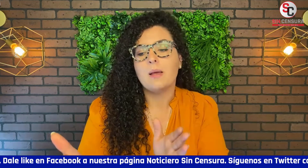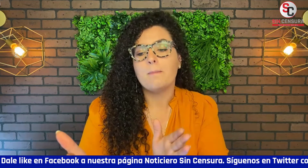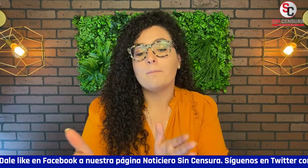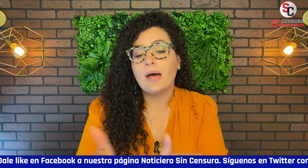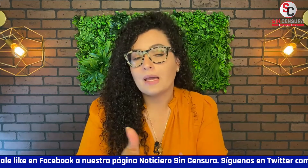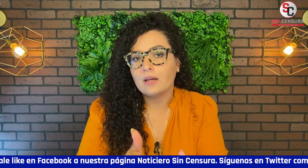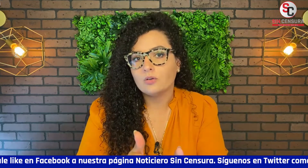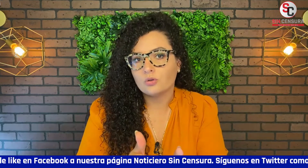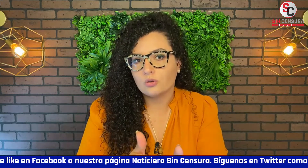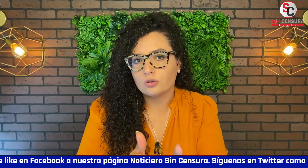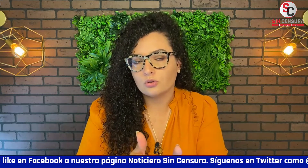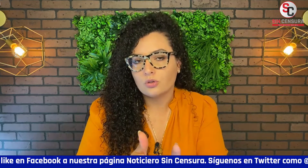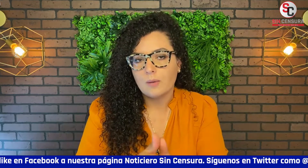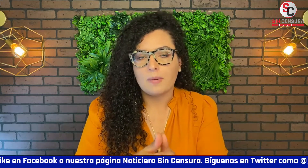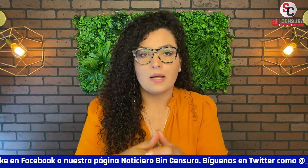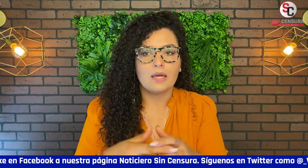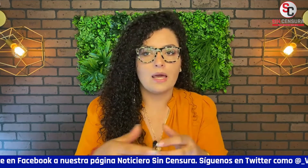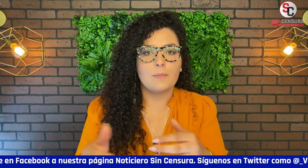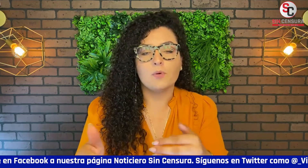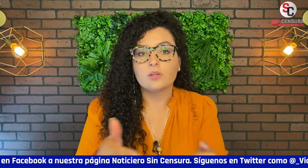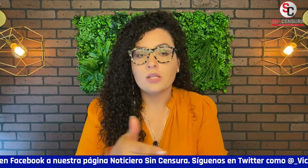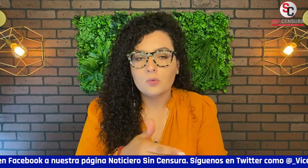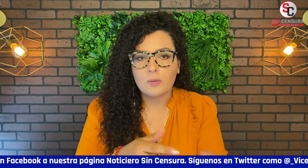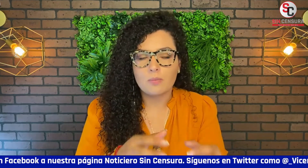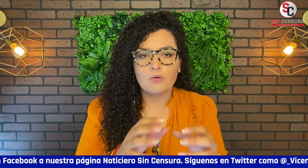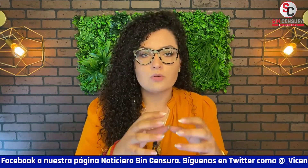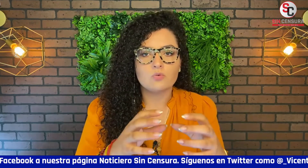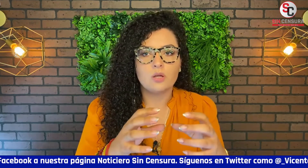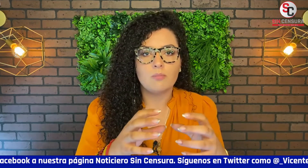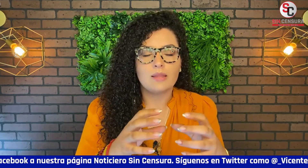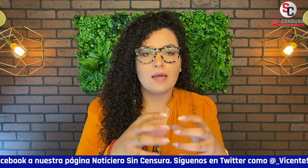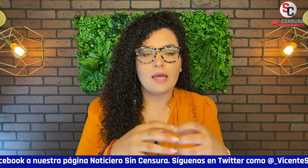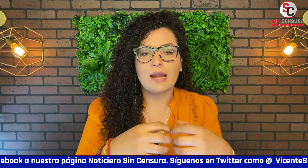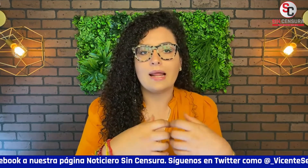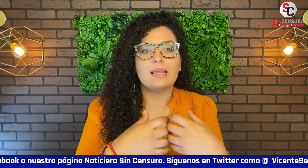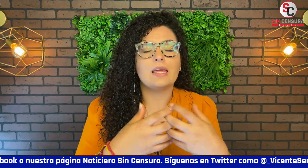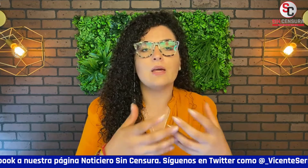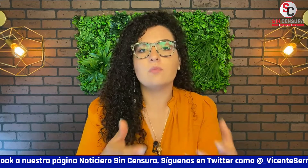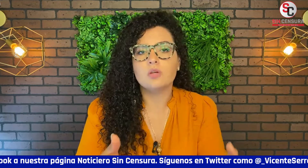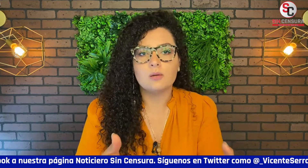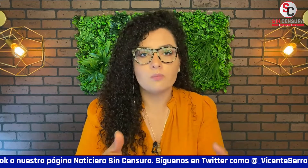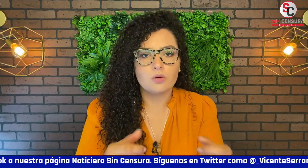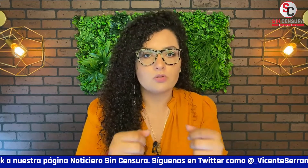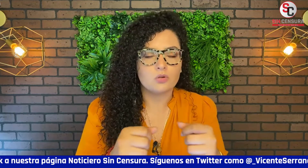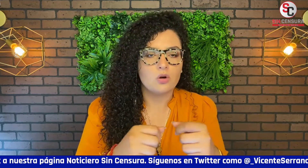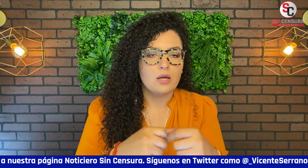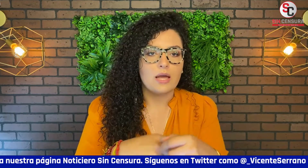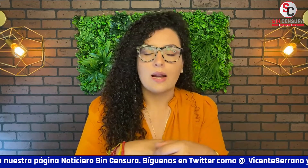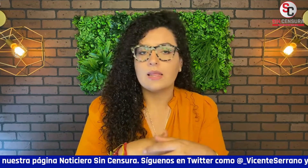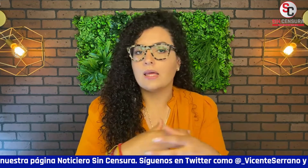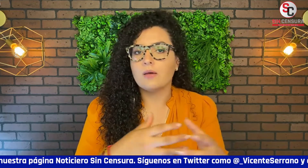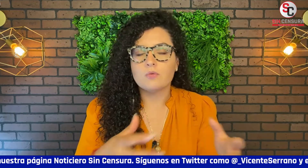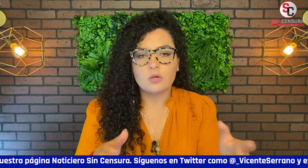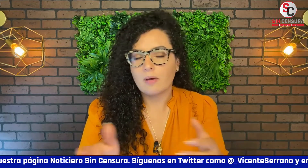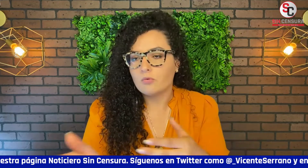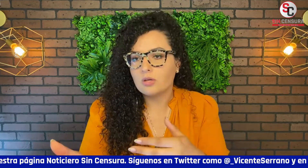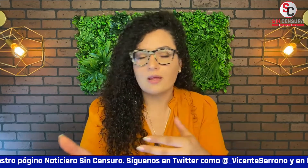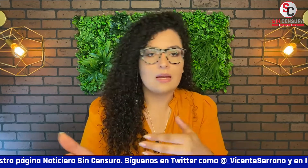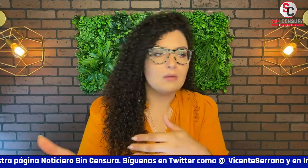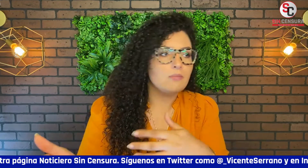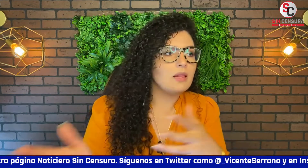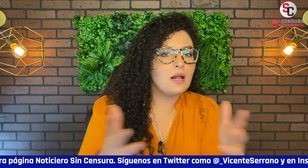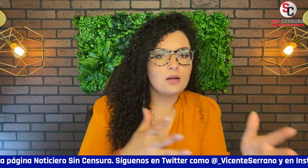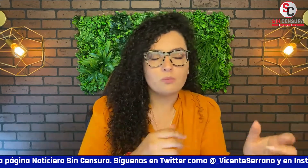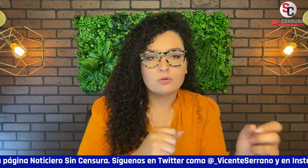que ellas bajen los costos, para que amortigüen, pero es un tema de erradiquemos el impuesto, vamos